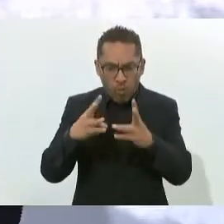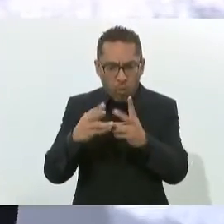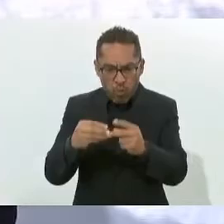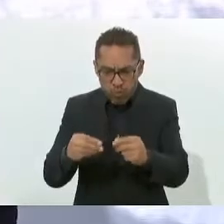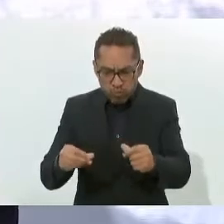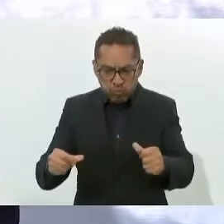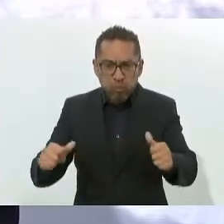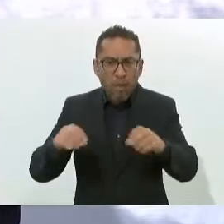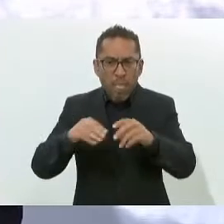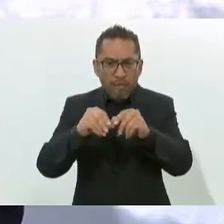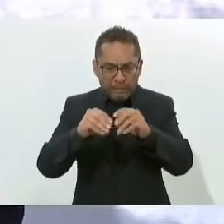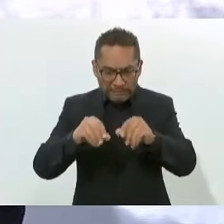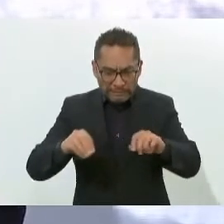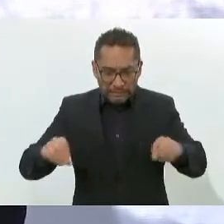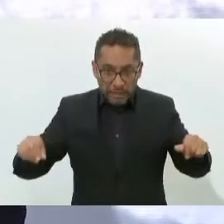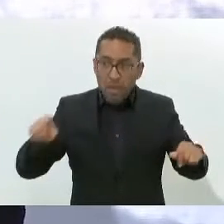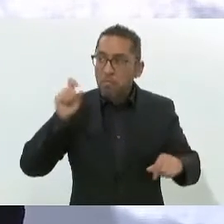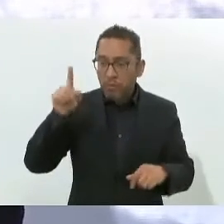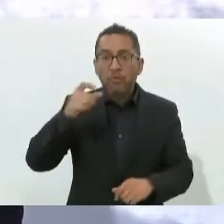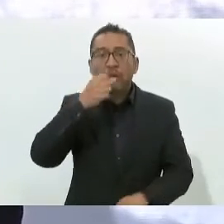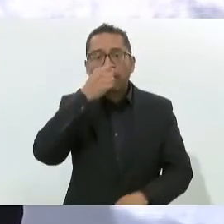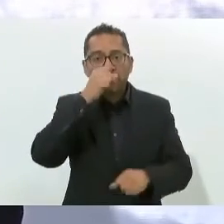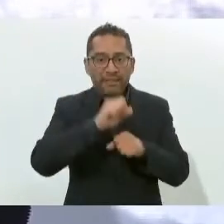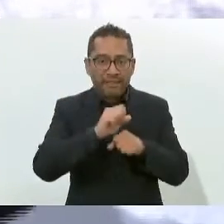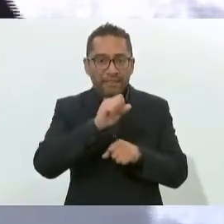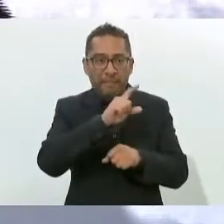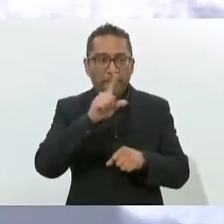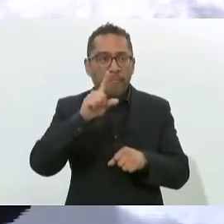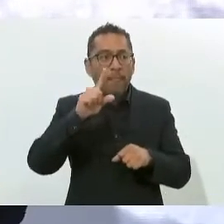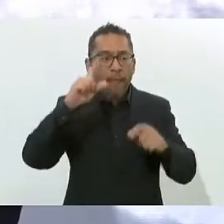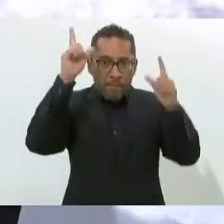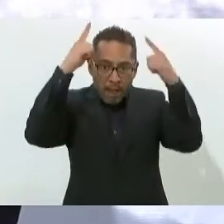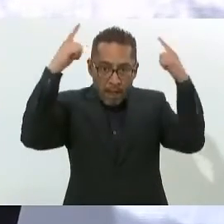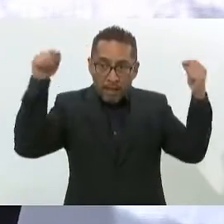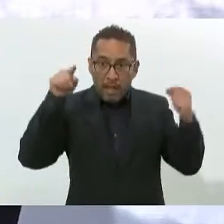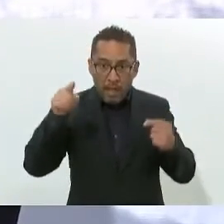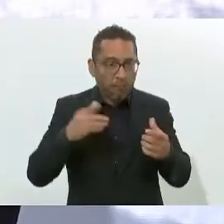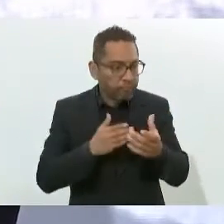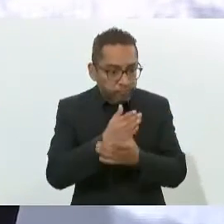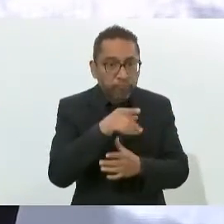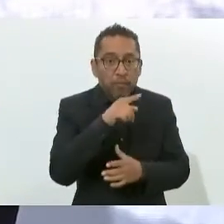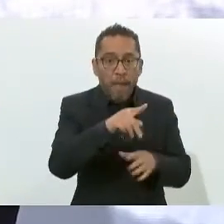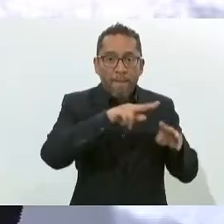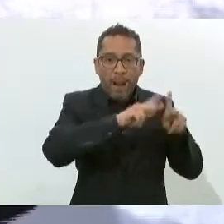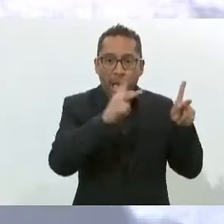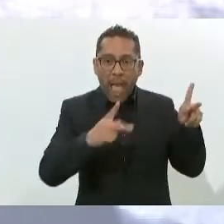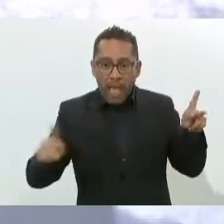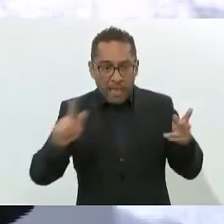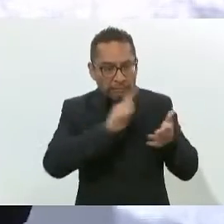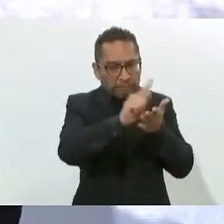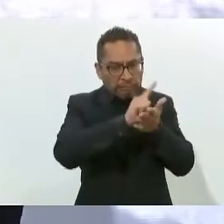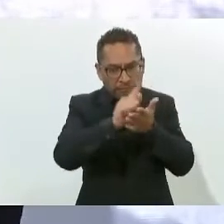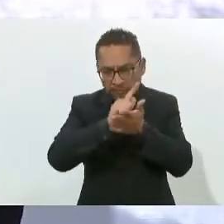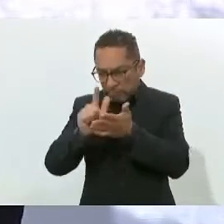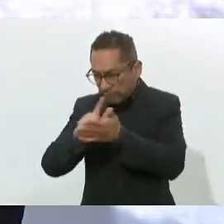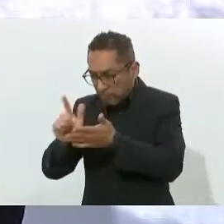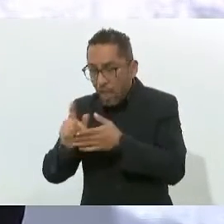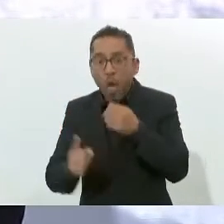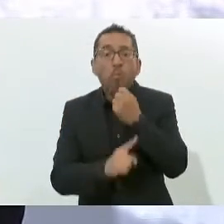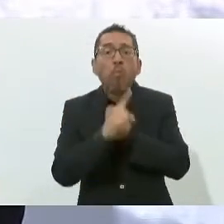Intervino la Secretaría de Marina, se limpiaron las playas del Caribe, se resolvió el